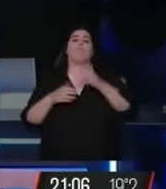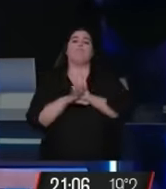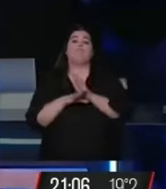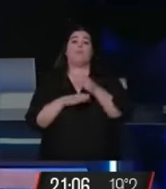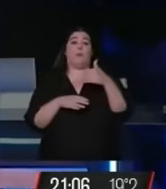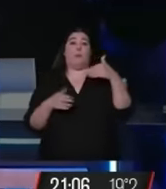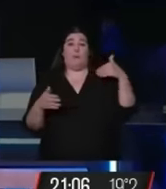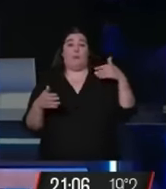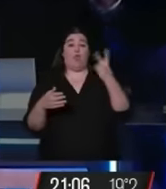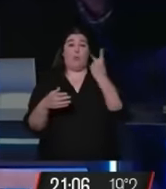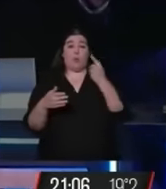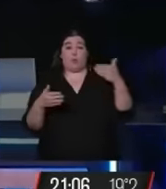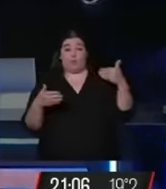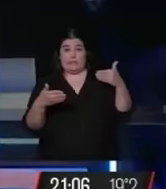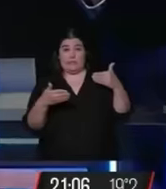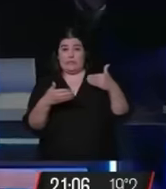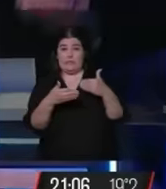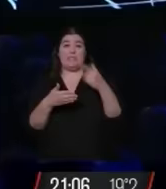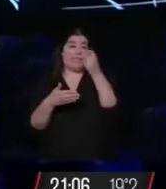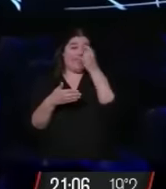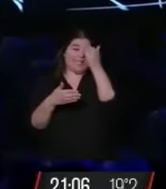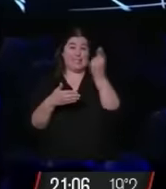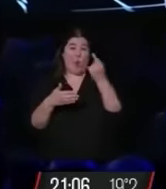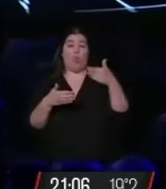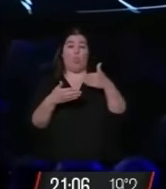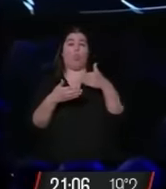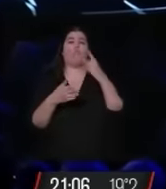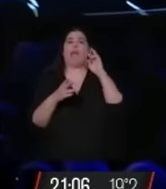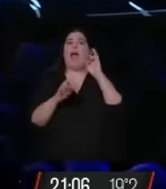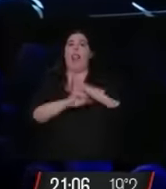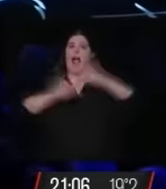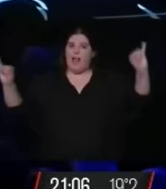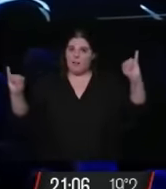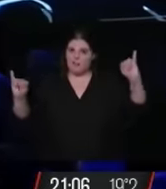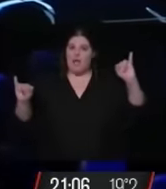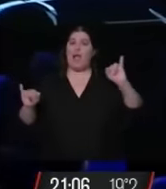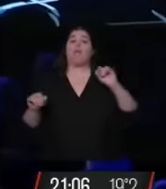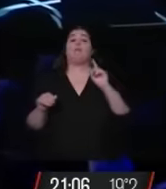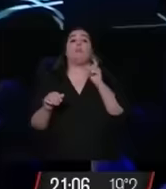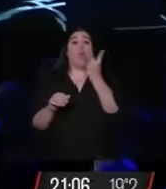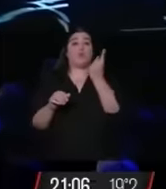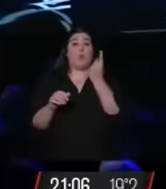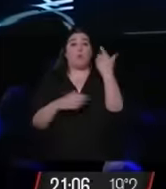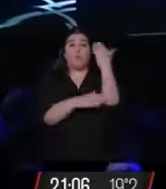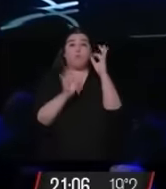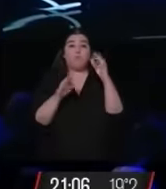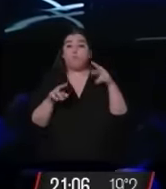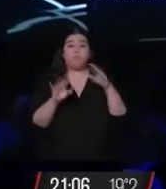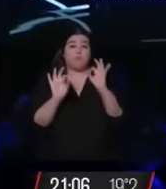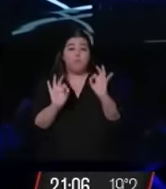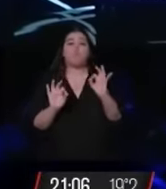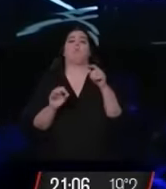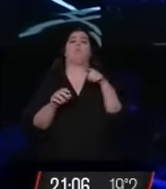15 segundos para completarse los 2 minutos, sonará una alarma. Cuando concluyan los 2 minutos,